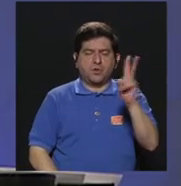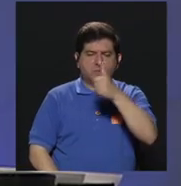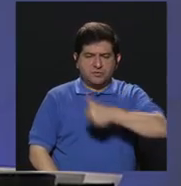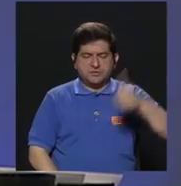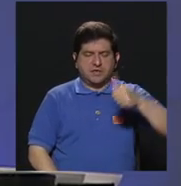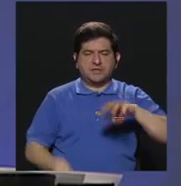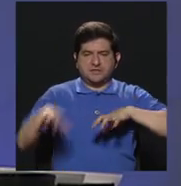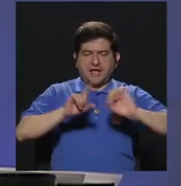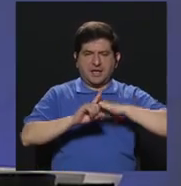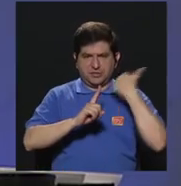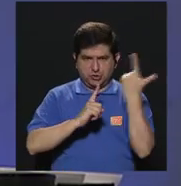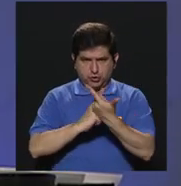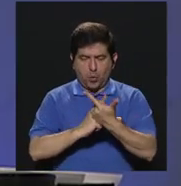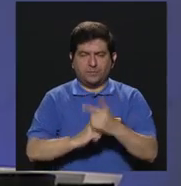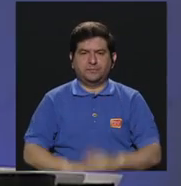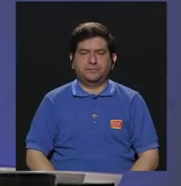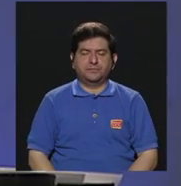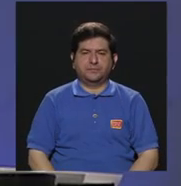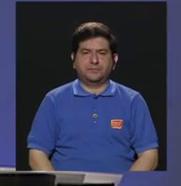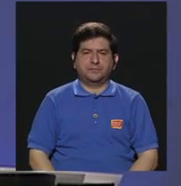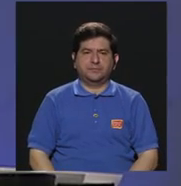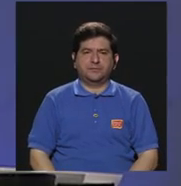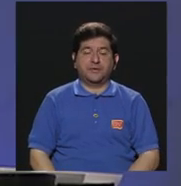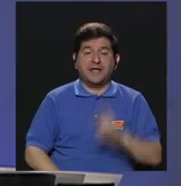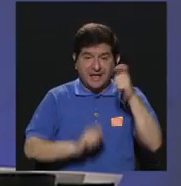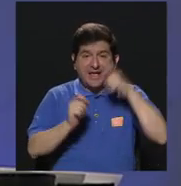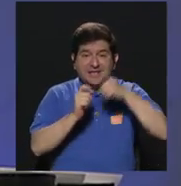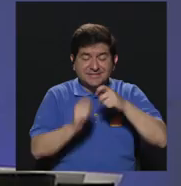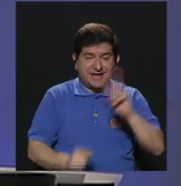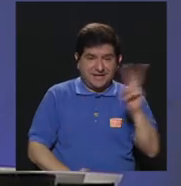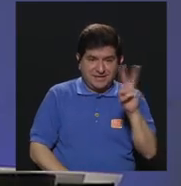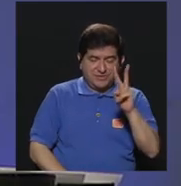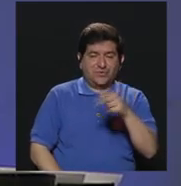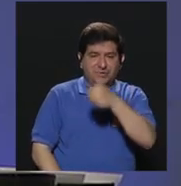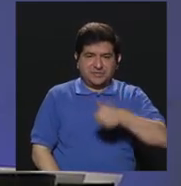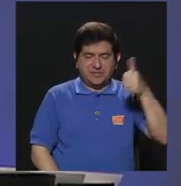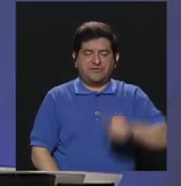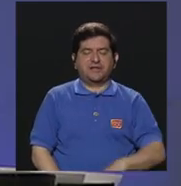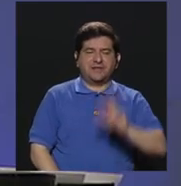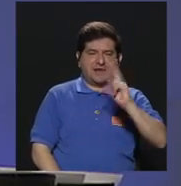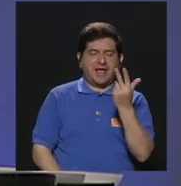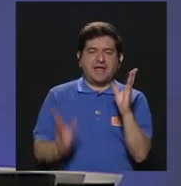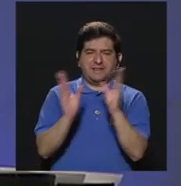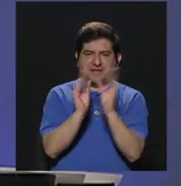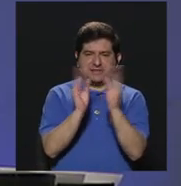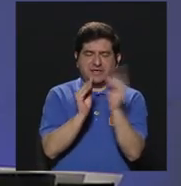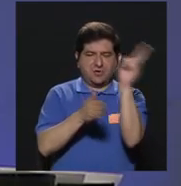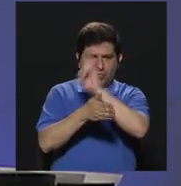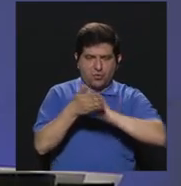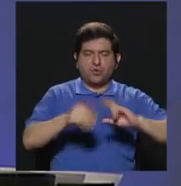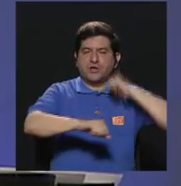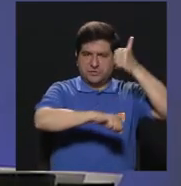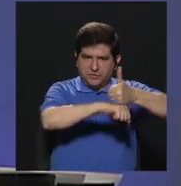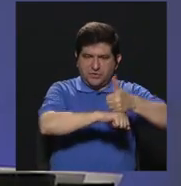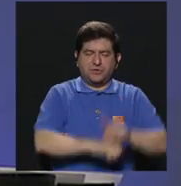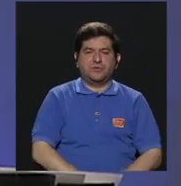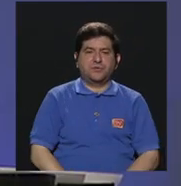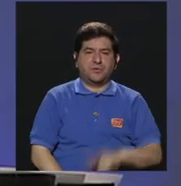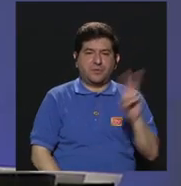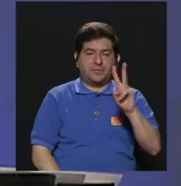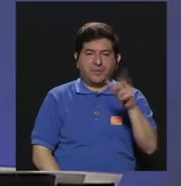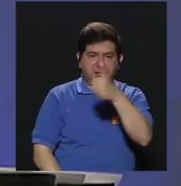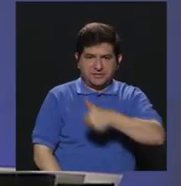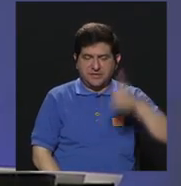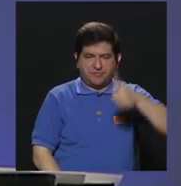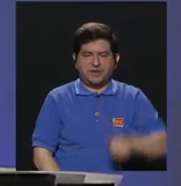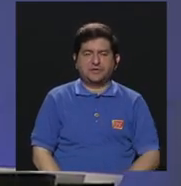de Acción Social, vicerrectoría justamente creada en el tercer Congreso Universitario como la Vicerrectoría